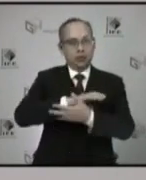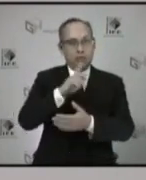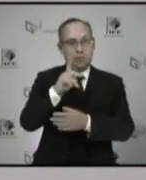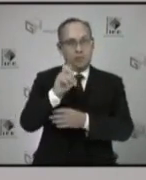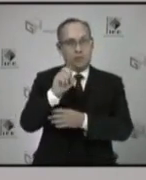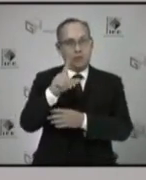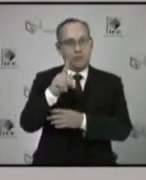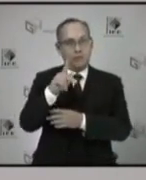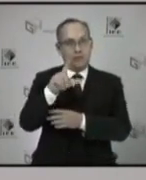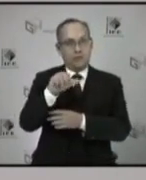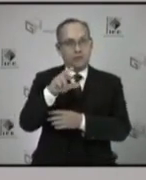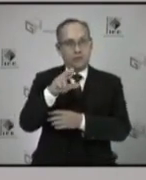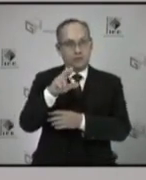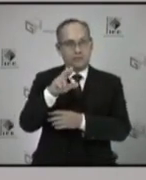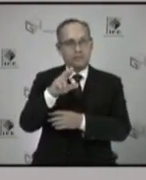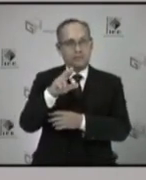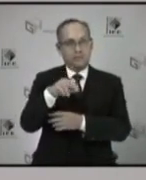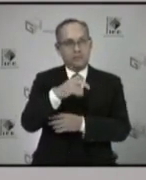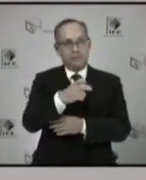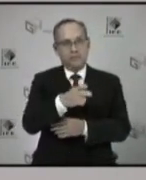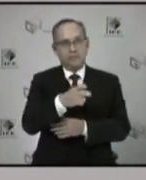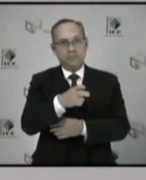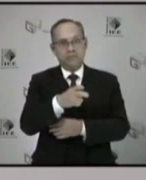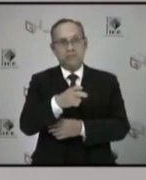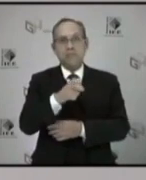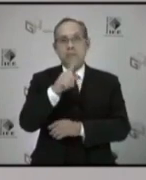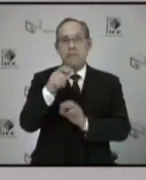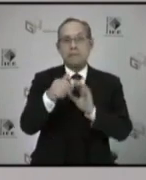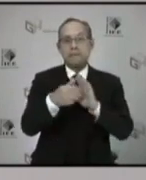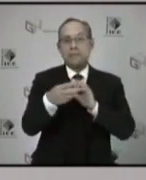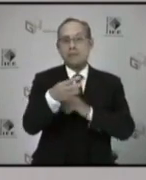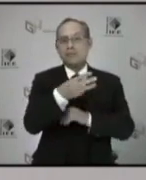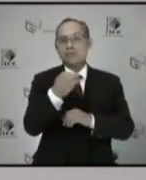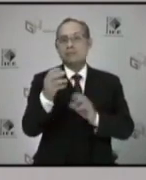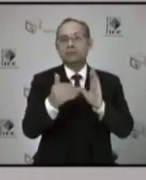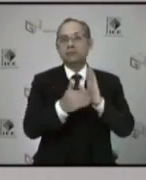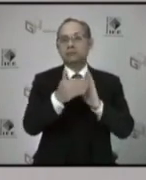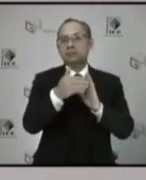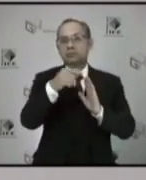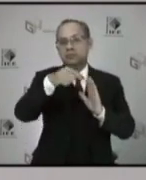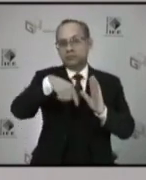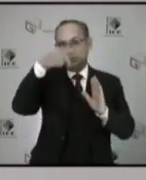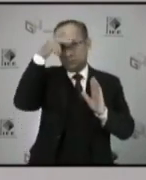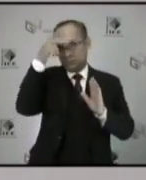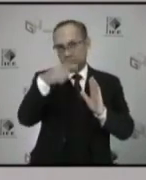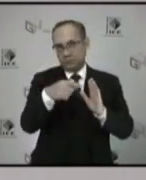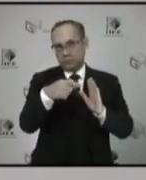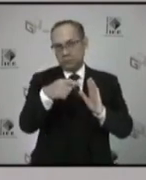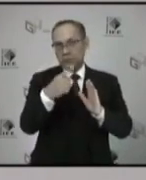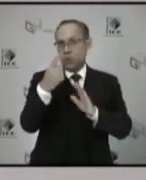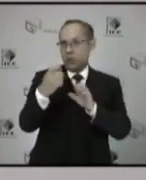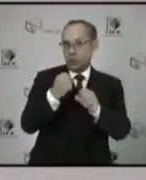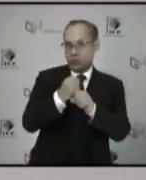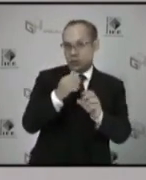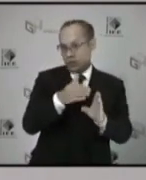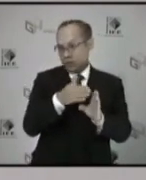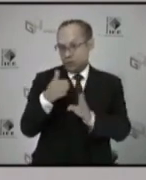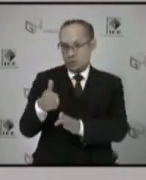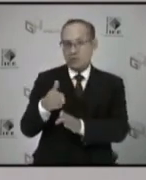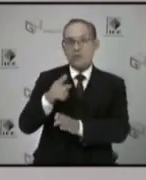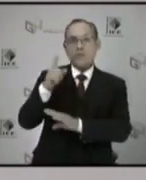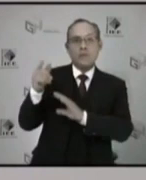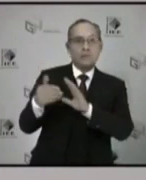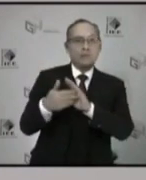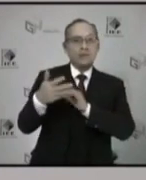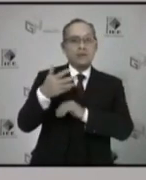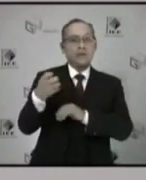popular, tenía 1.302 millones de pesos en el Estado. Y al año siguiente, en el Insabi, tuvo más de